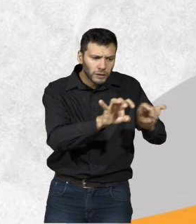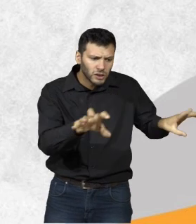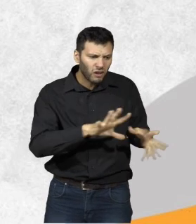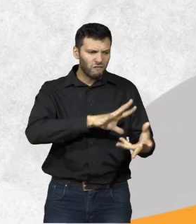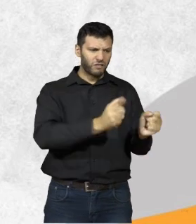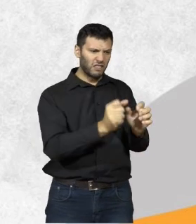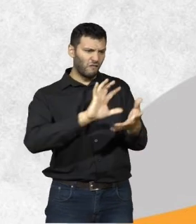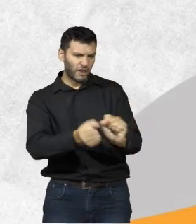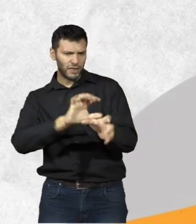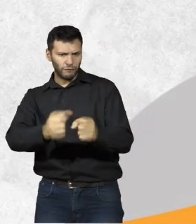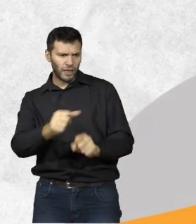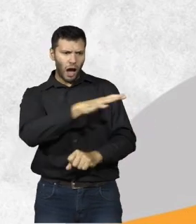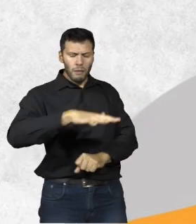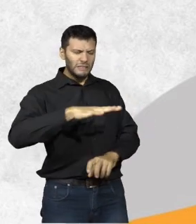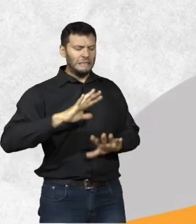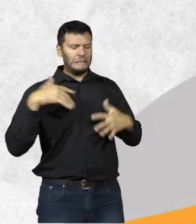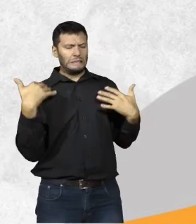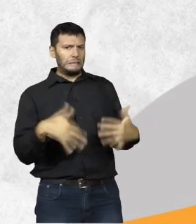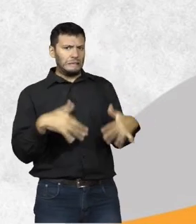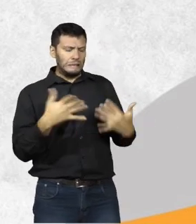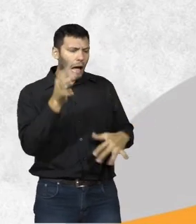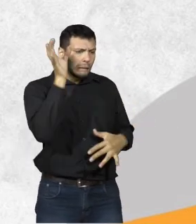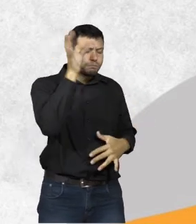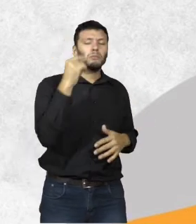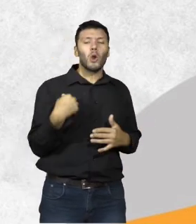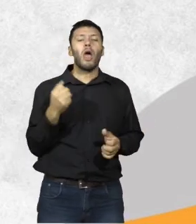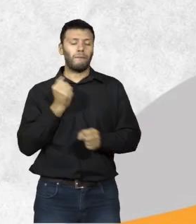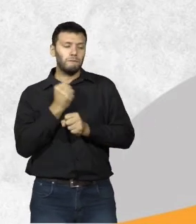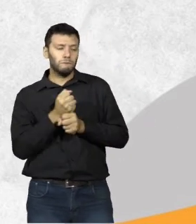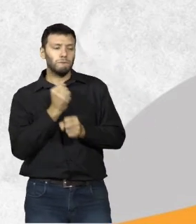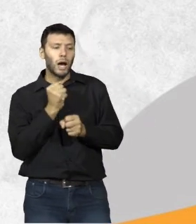ambientes, bueno, empecemos a trabajarlo para revertir y recuperar ese